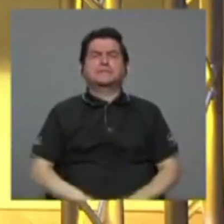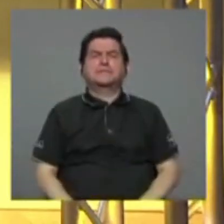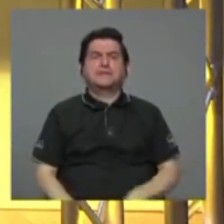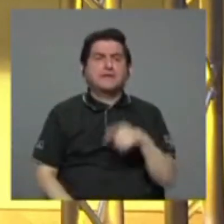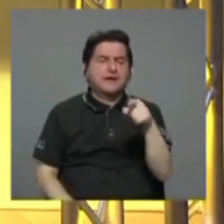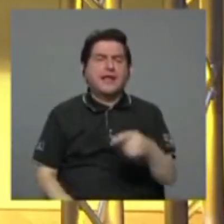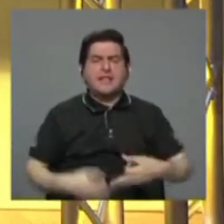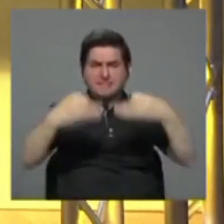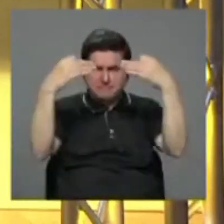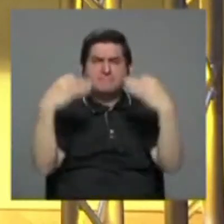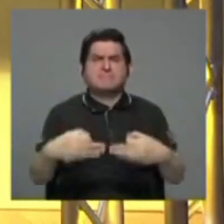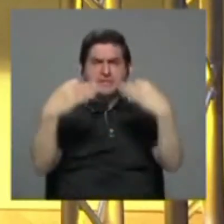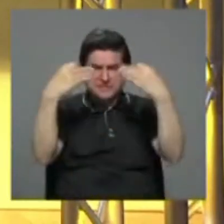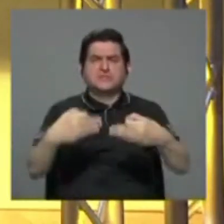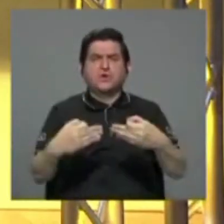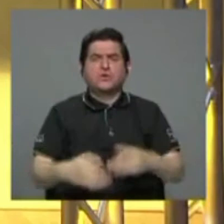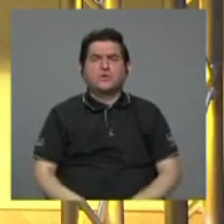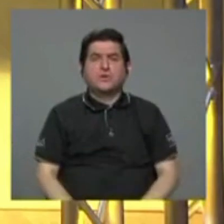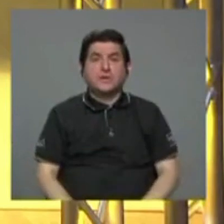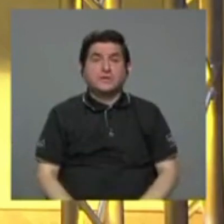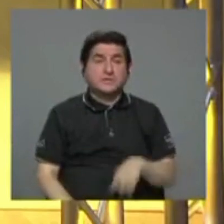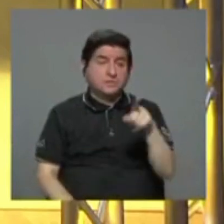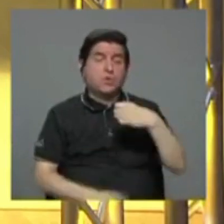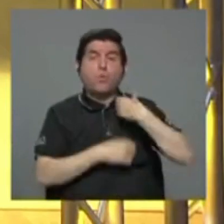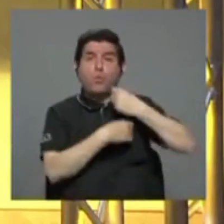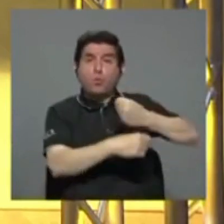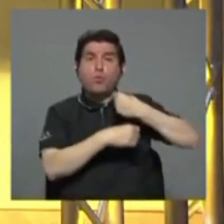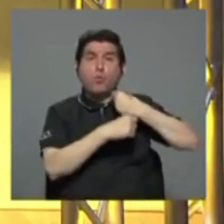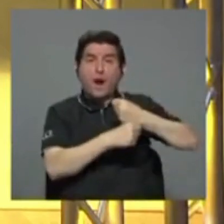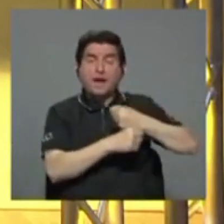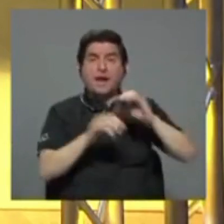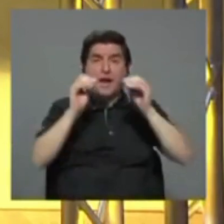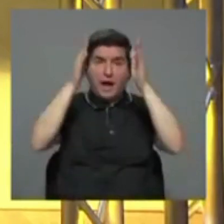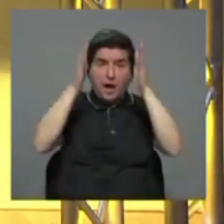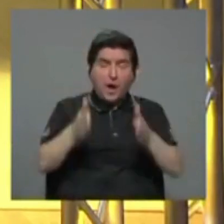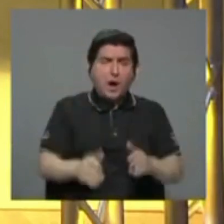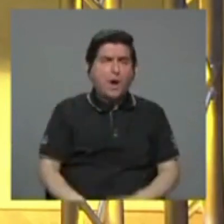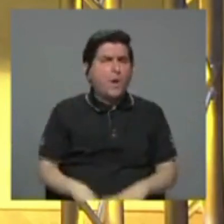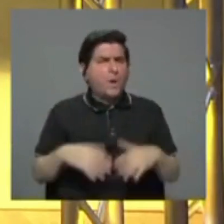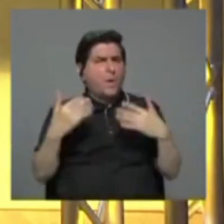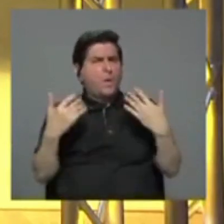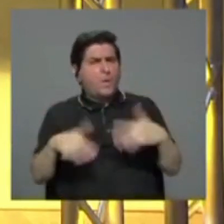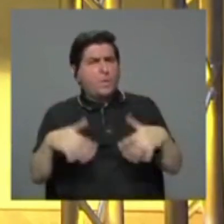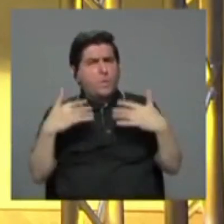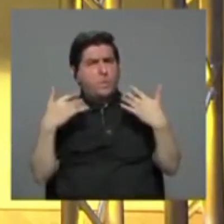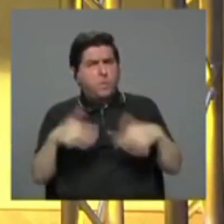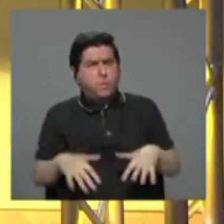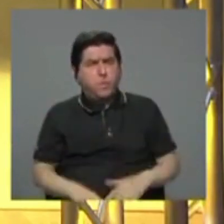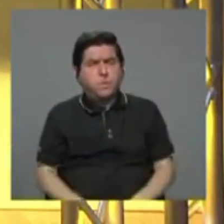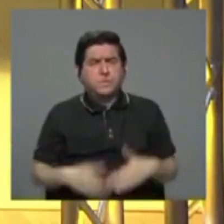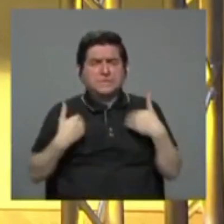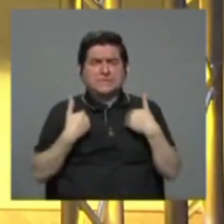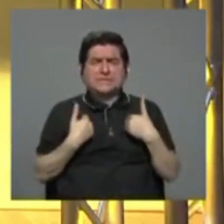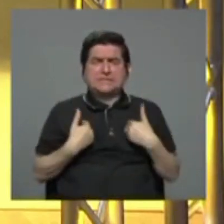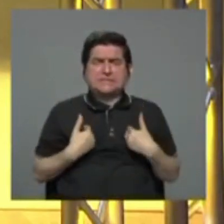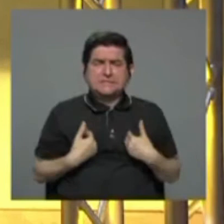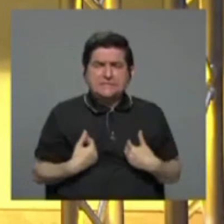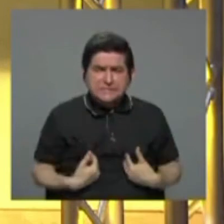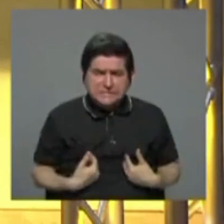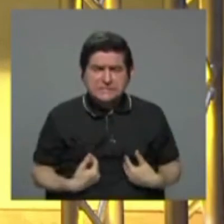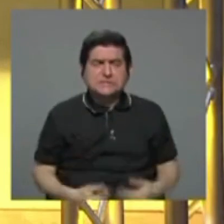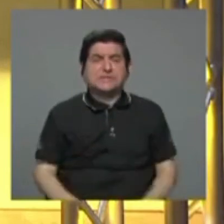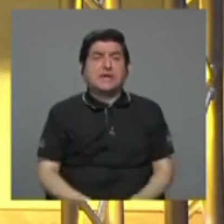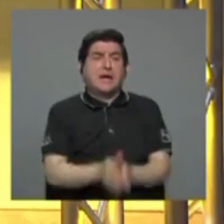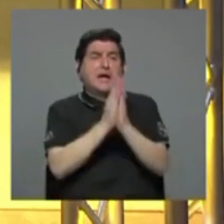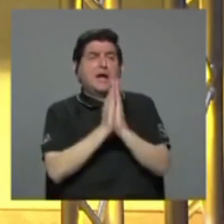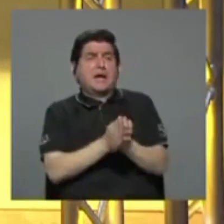en decisiones frente a una huelga magisterial sumamente desgastante, frente a los